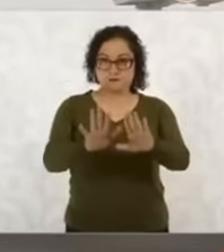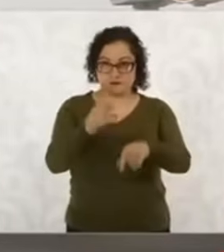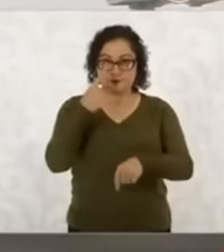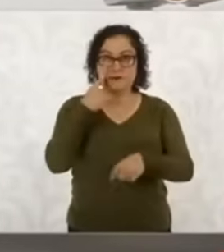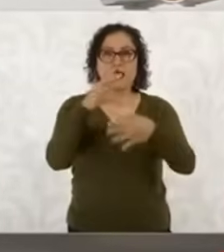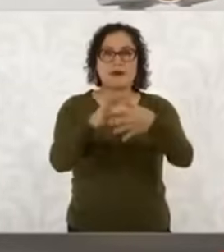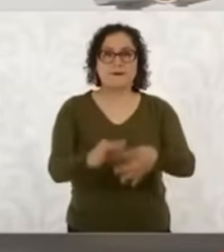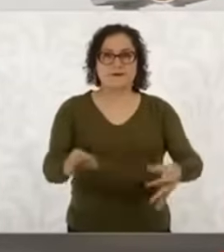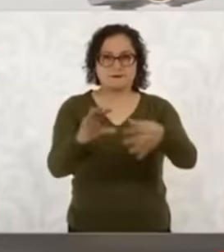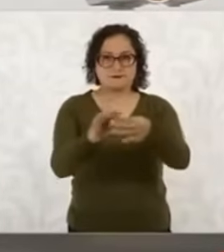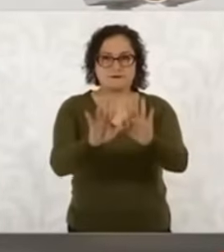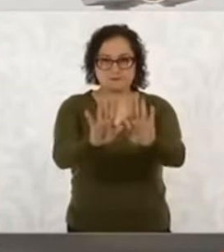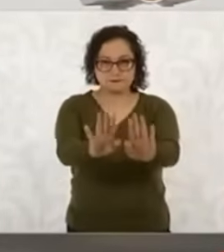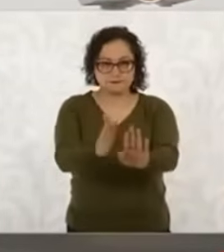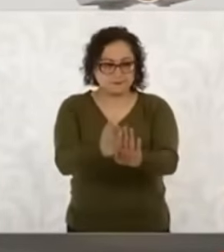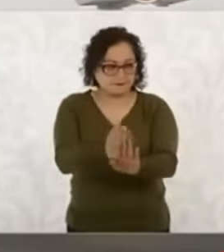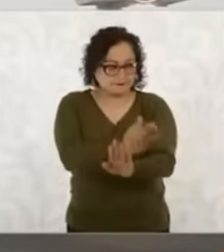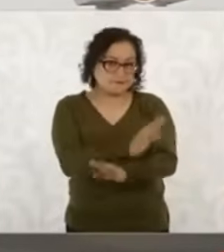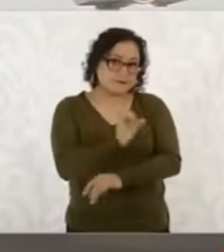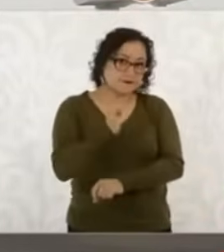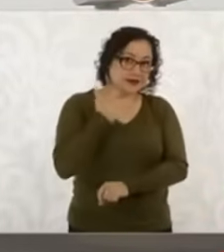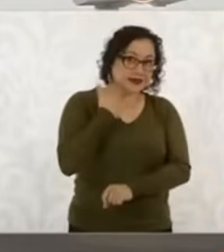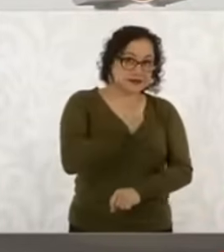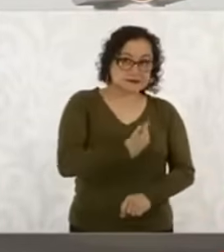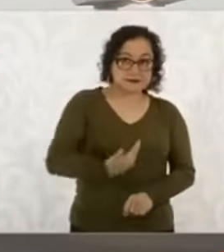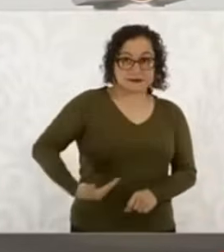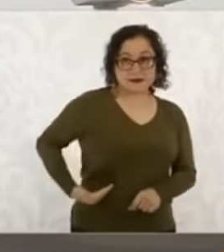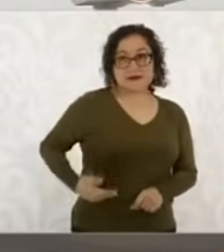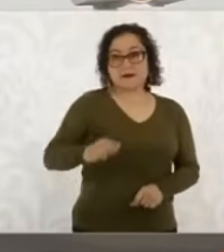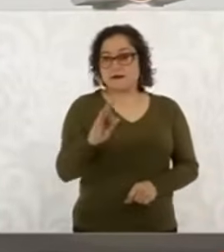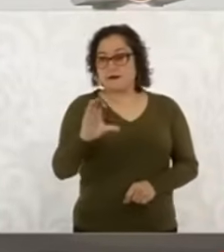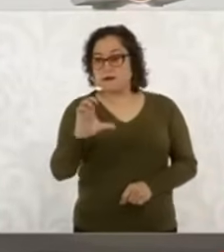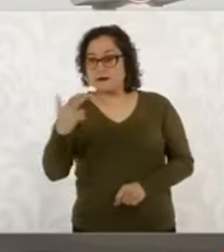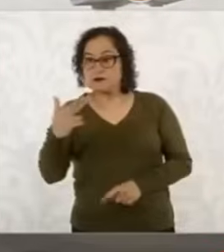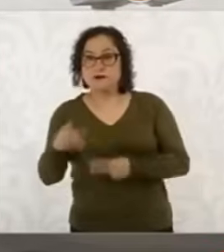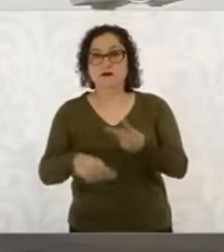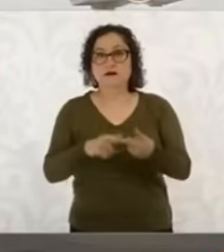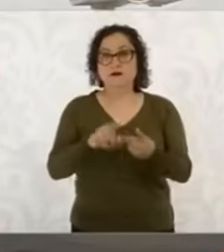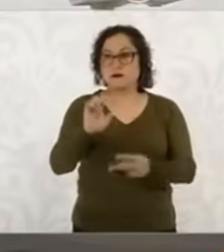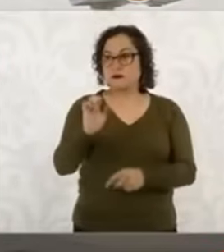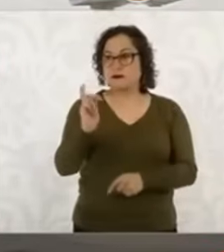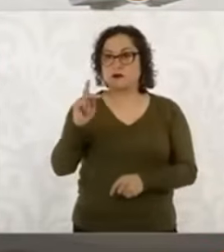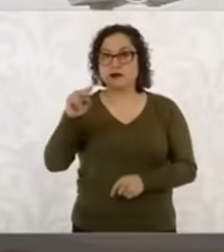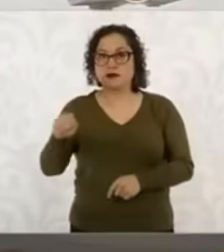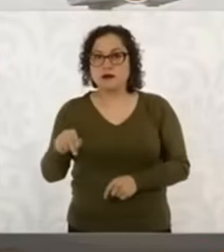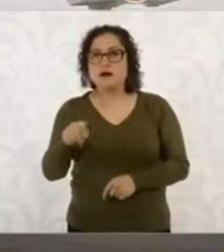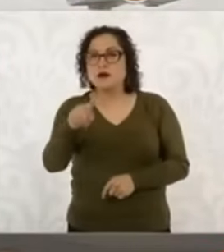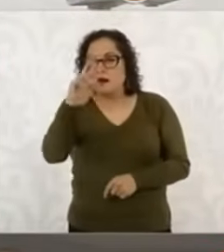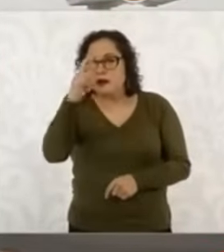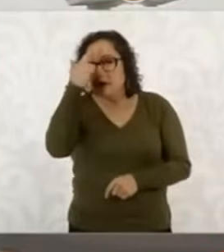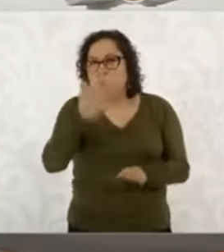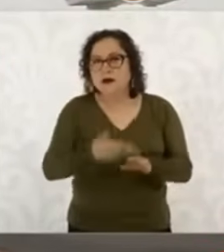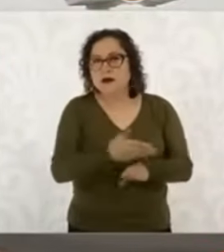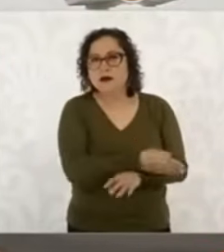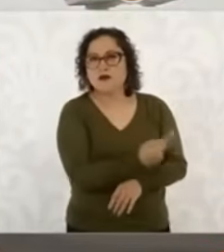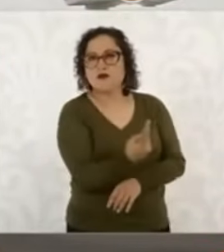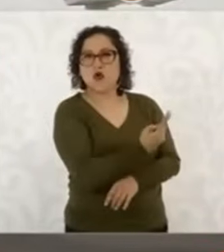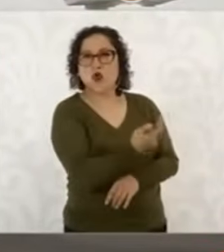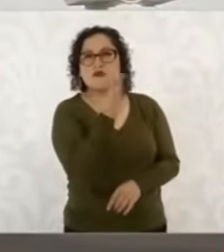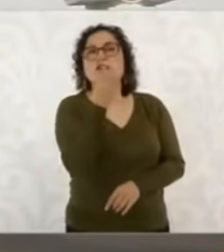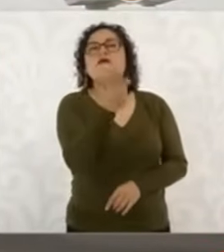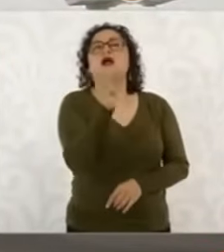Fíjense, Calderón y Peña, los dos decían, ay, las finanzas del gobierno están muy bien, así como dicen los financieros,